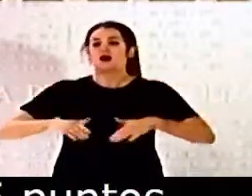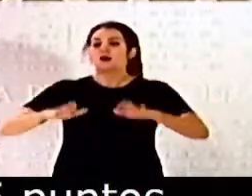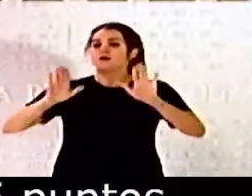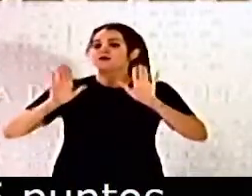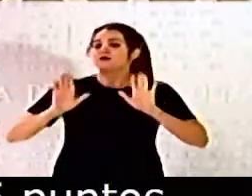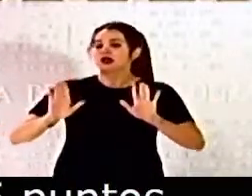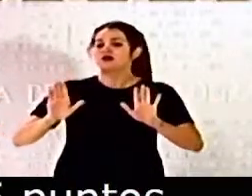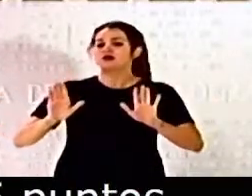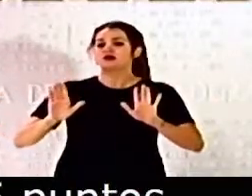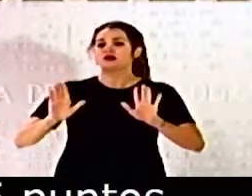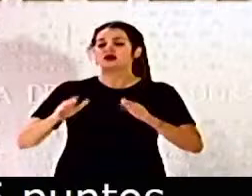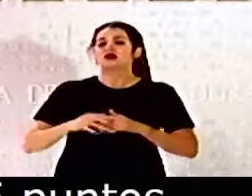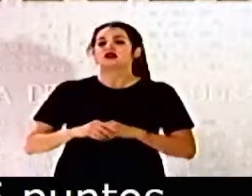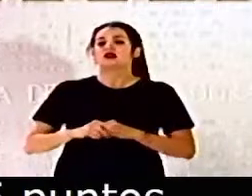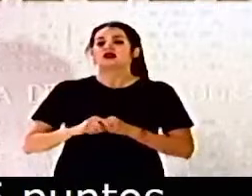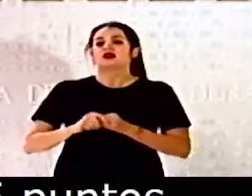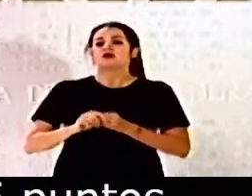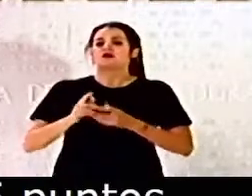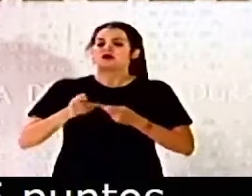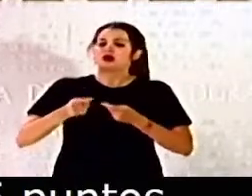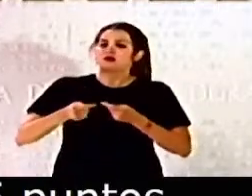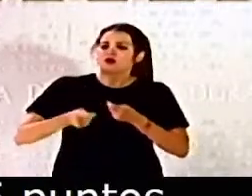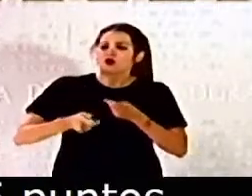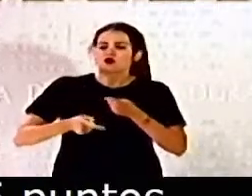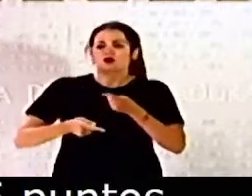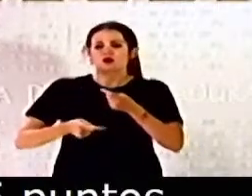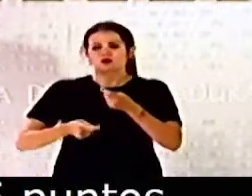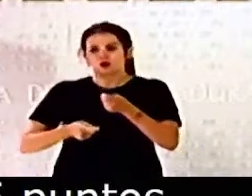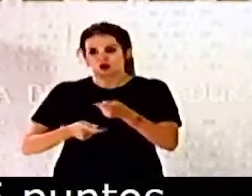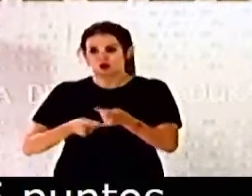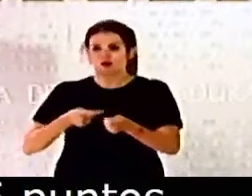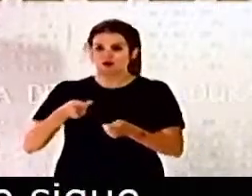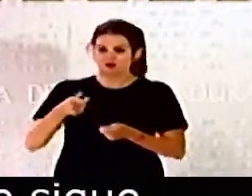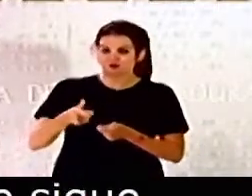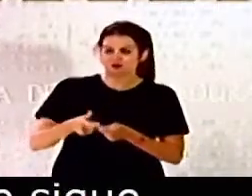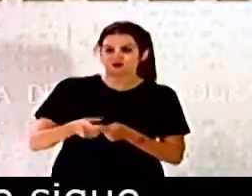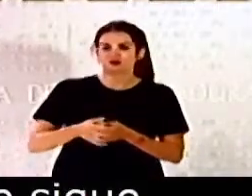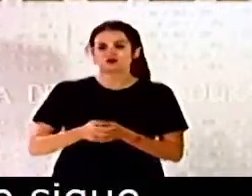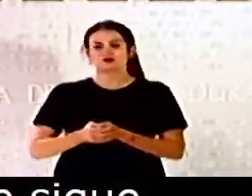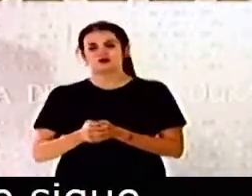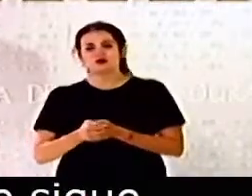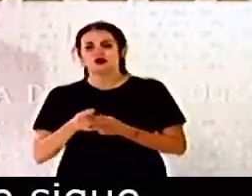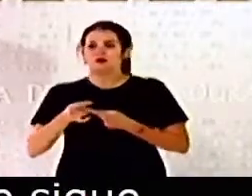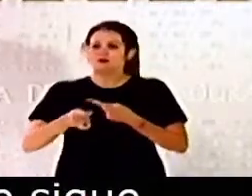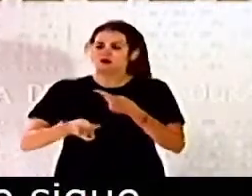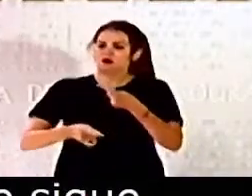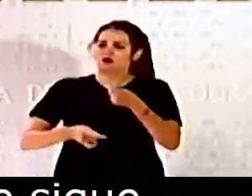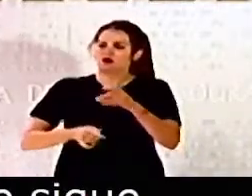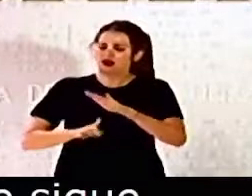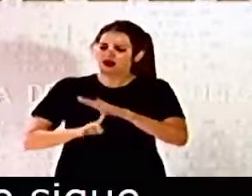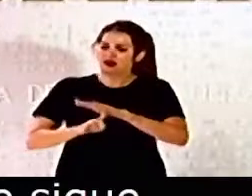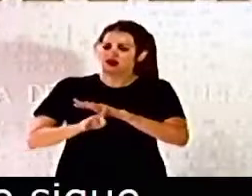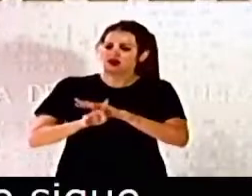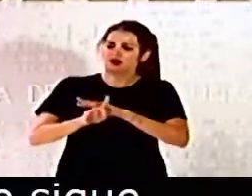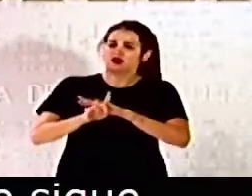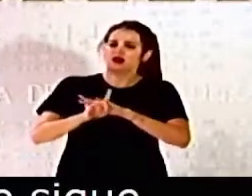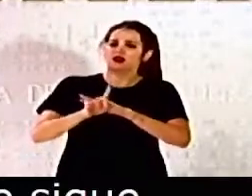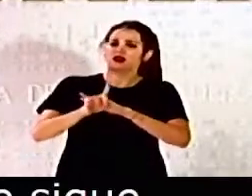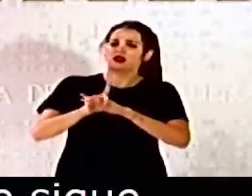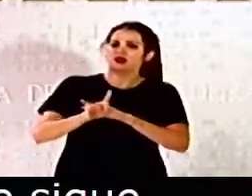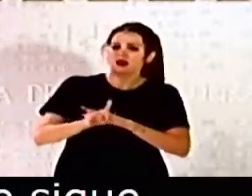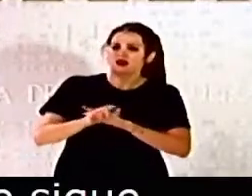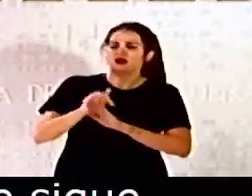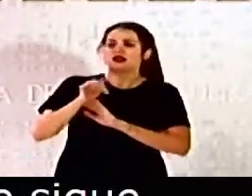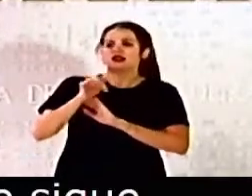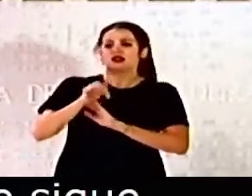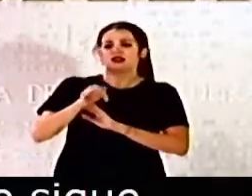una ralentización del crecimiento. Hay una ralentización del crecimiento de esta incidencia acumulada a